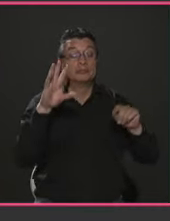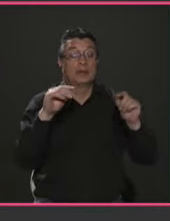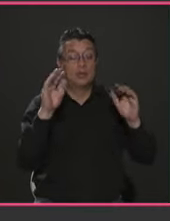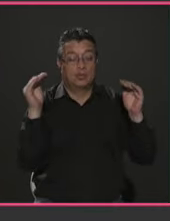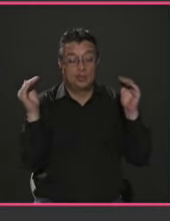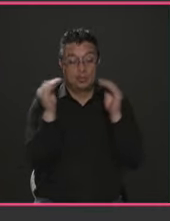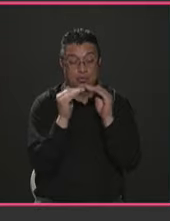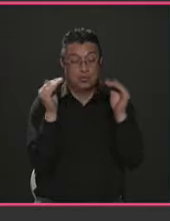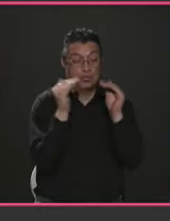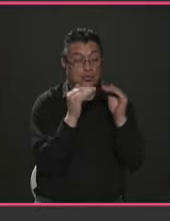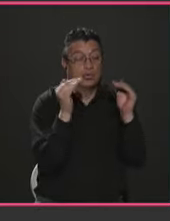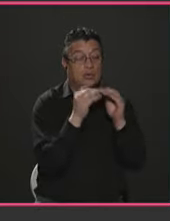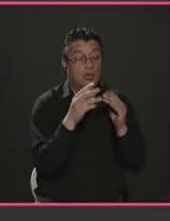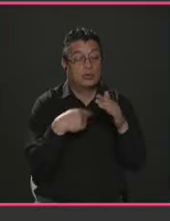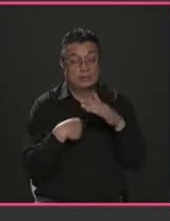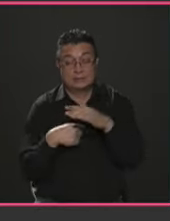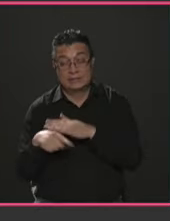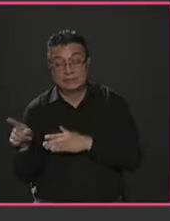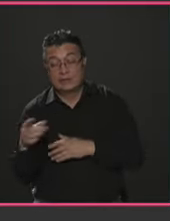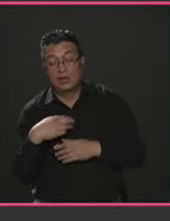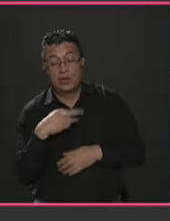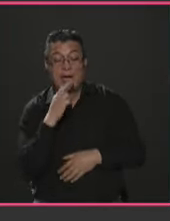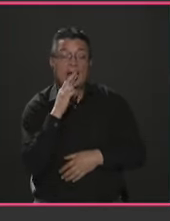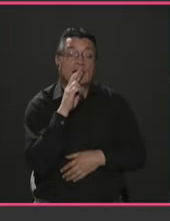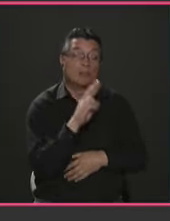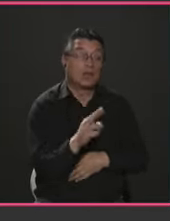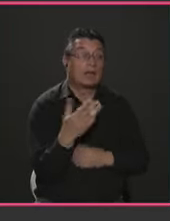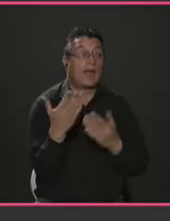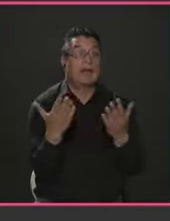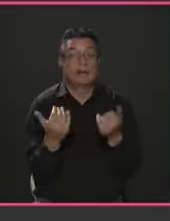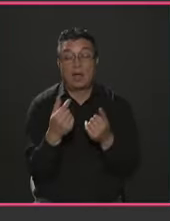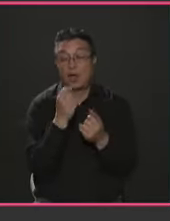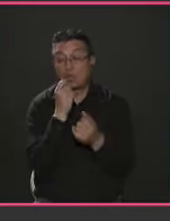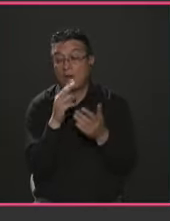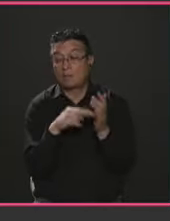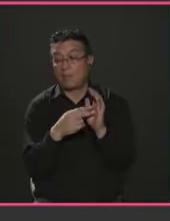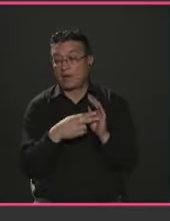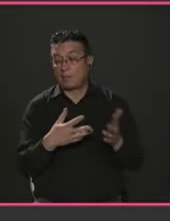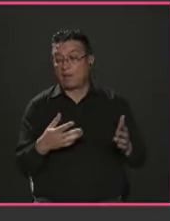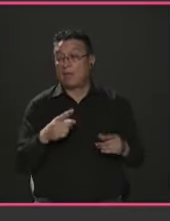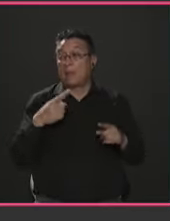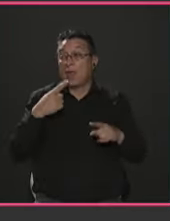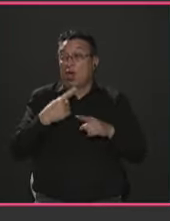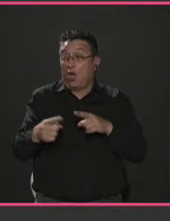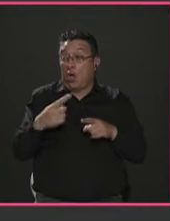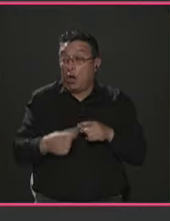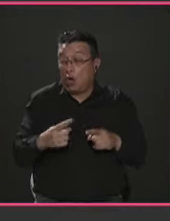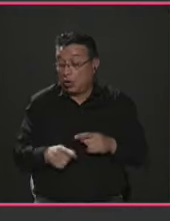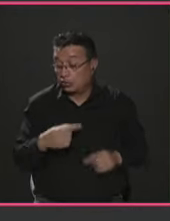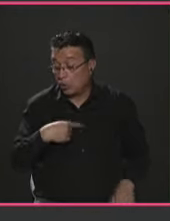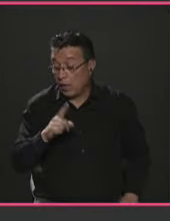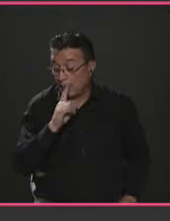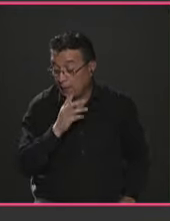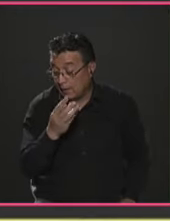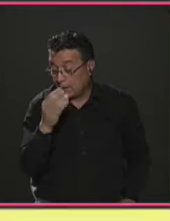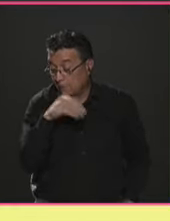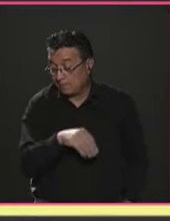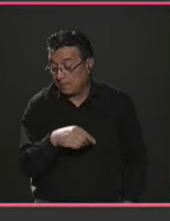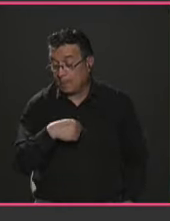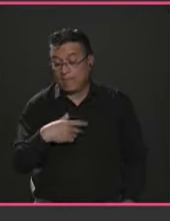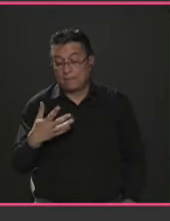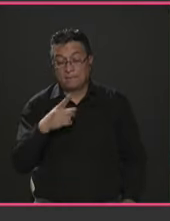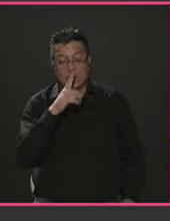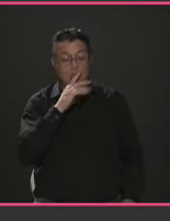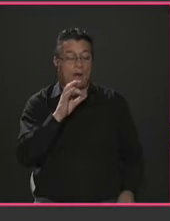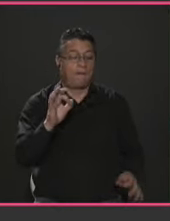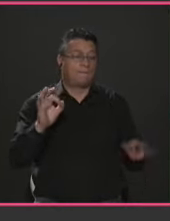calce que calce con la salida con la respuesta que yo quiero depende cuál sea el cuál sea el problema y la otra componente que tiene esto cierto es algo